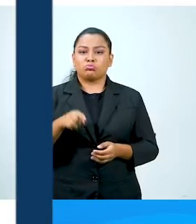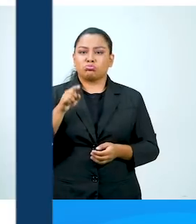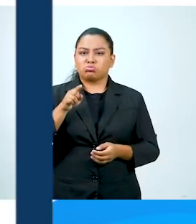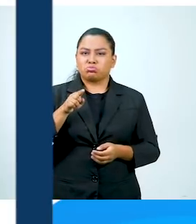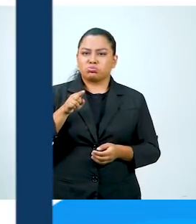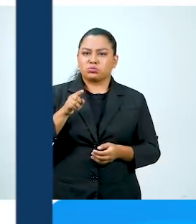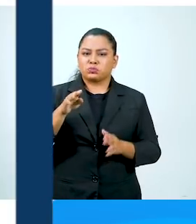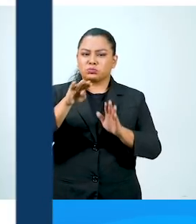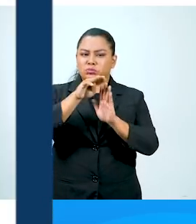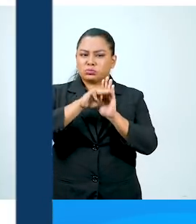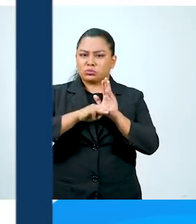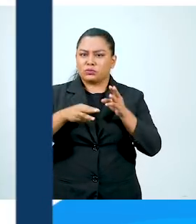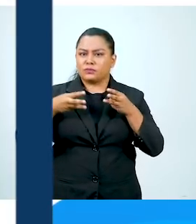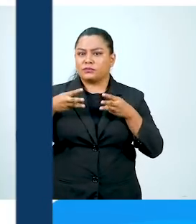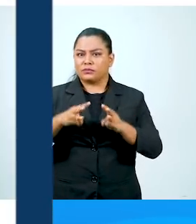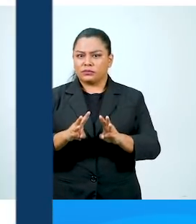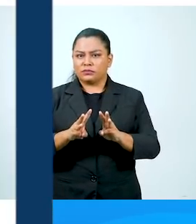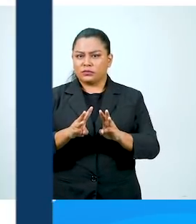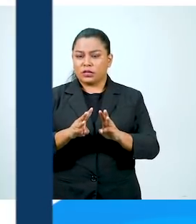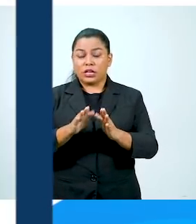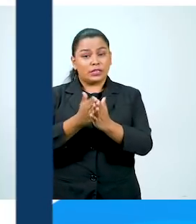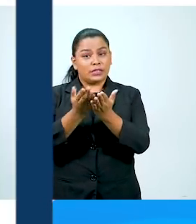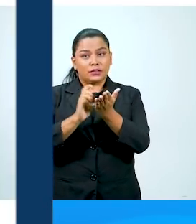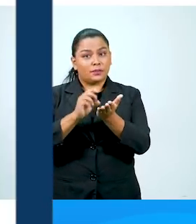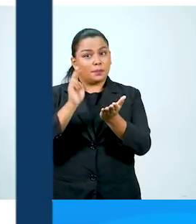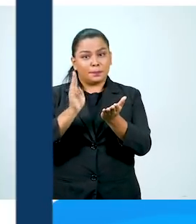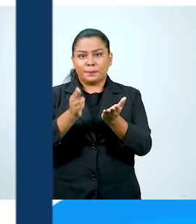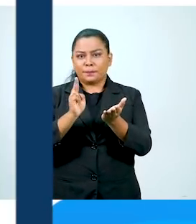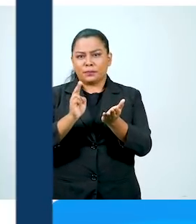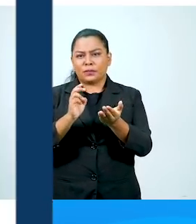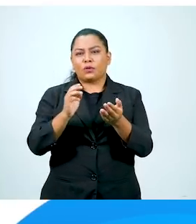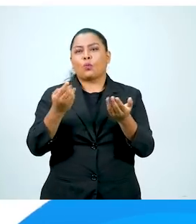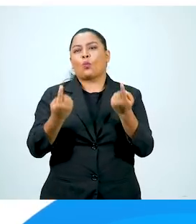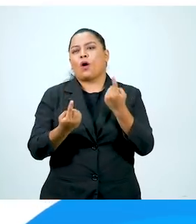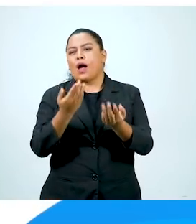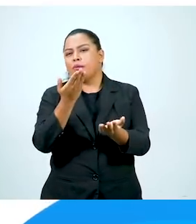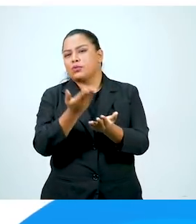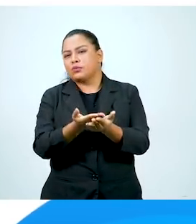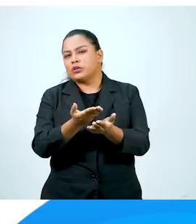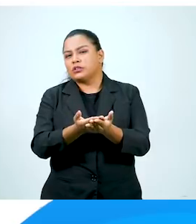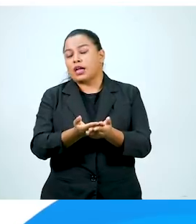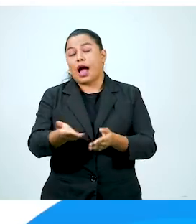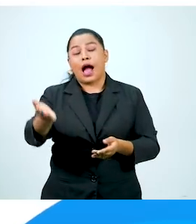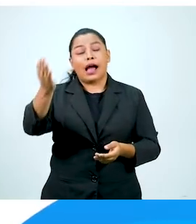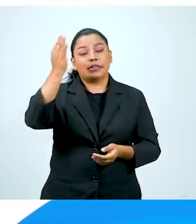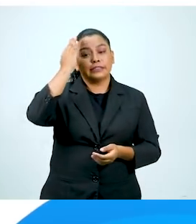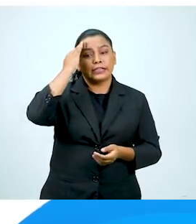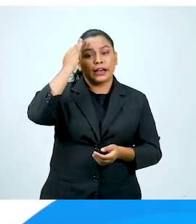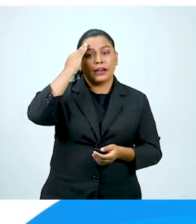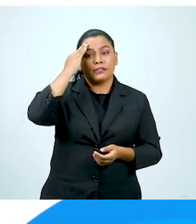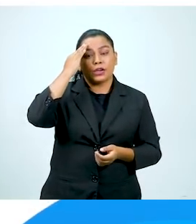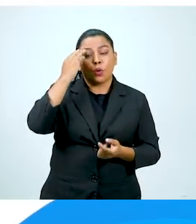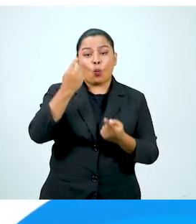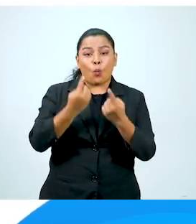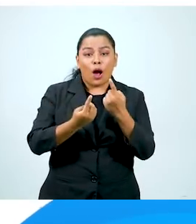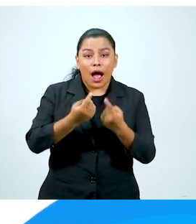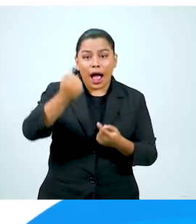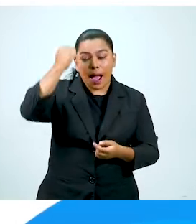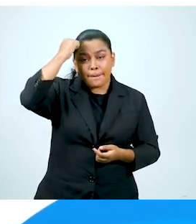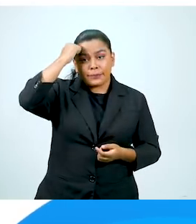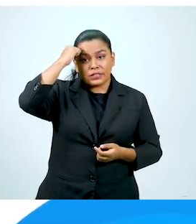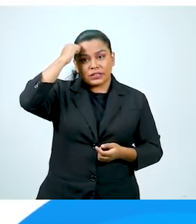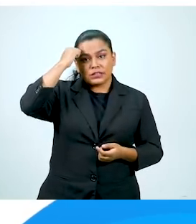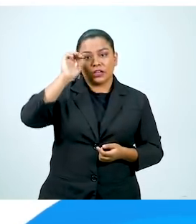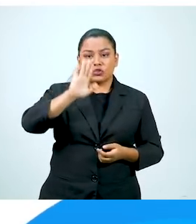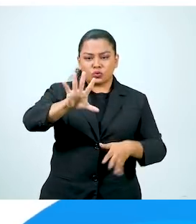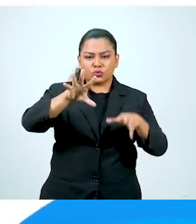Este apartado de la guía metodológica y del libro de texto tiene como propósito dar a conocer los aprendizajes que